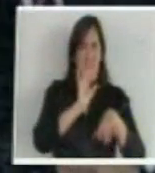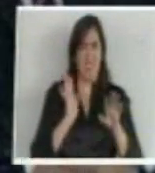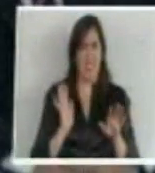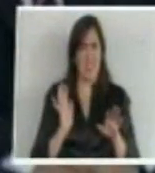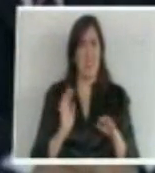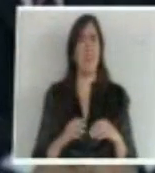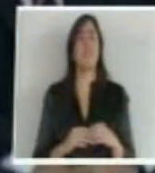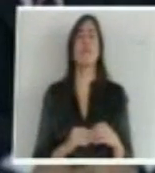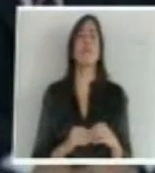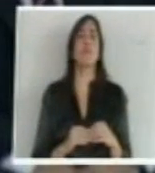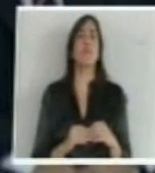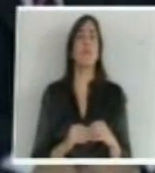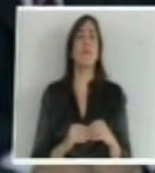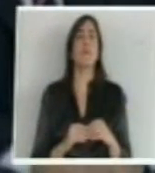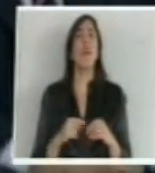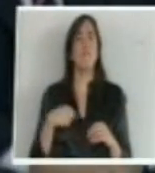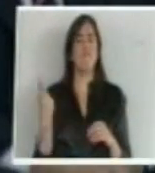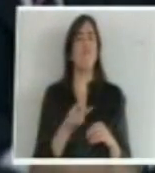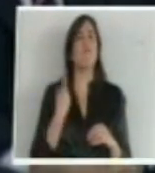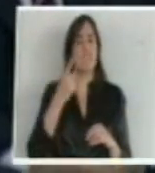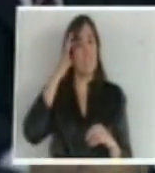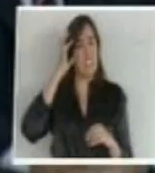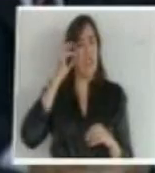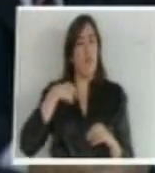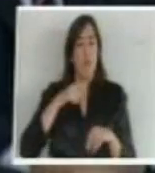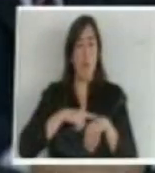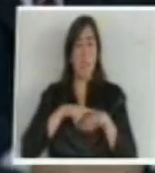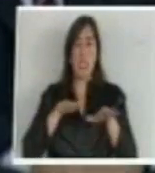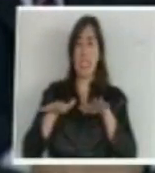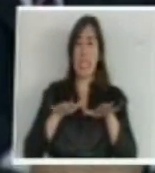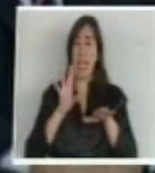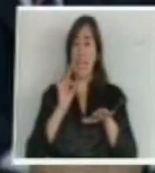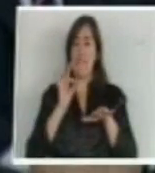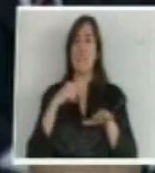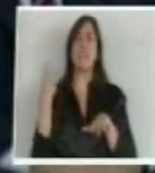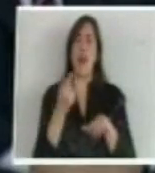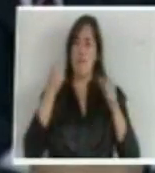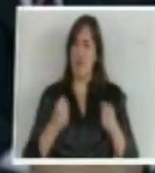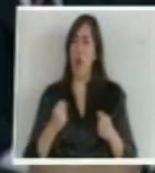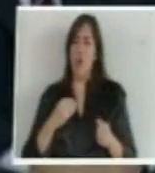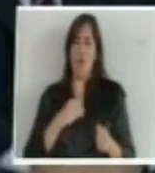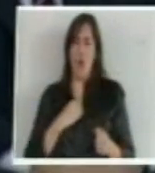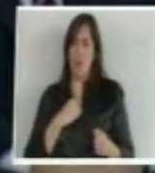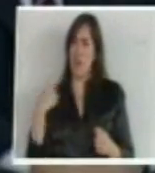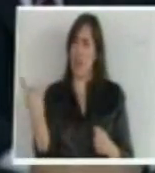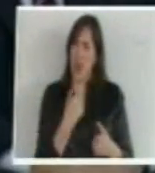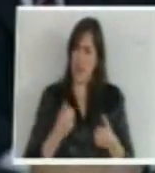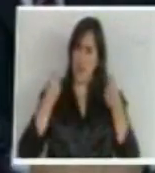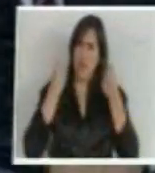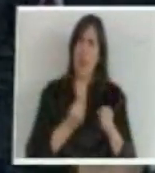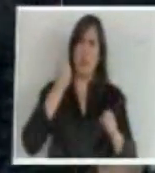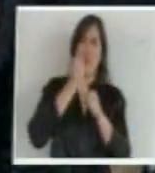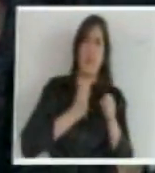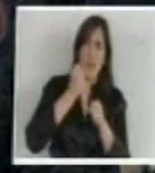en el que supimos reconstruir desde la propia voluntad, desde el propio esfuerzo y